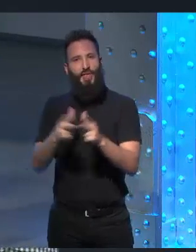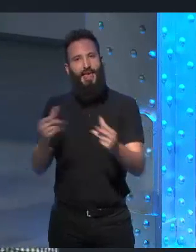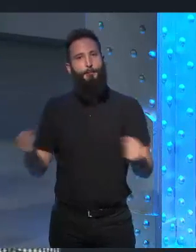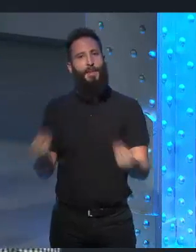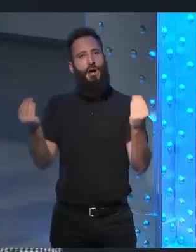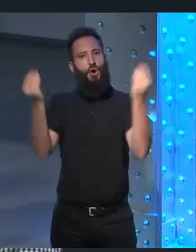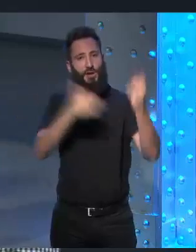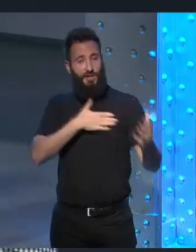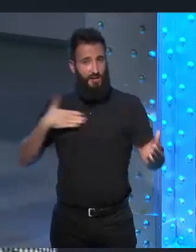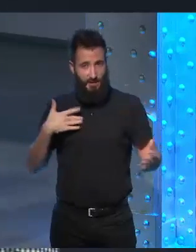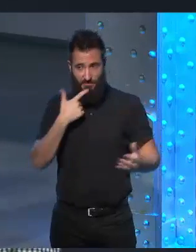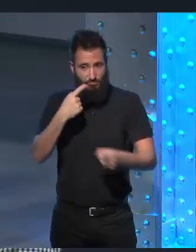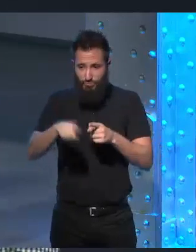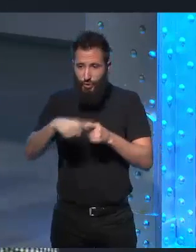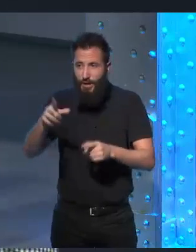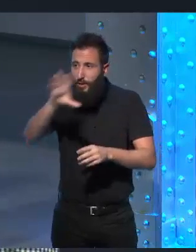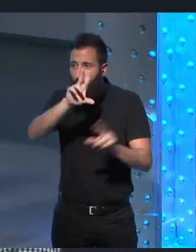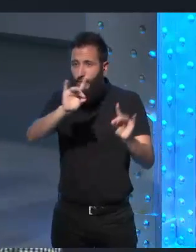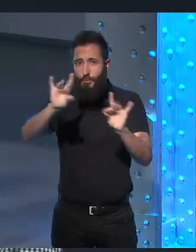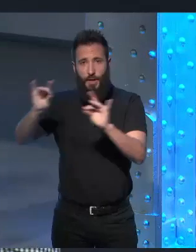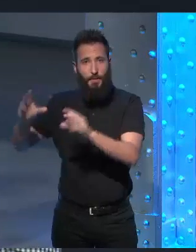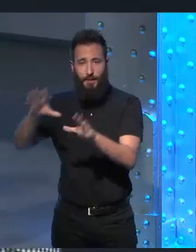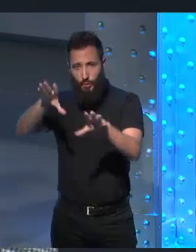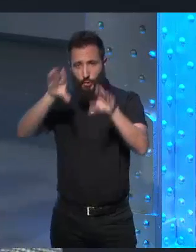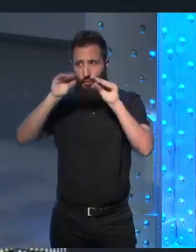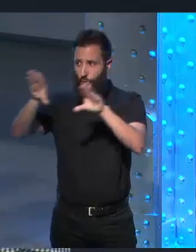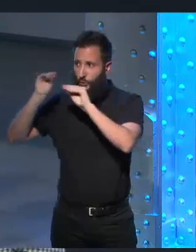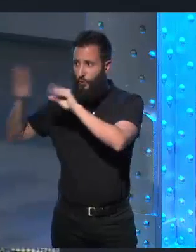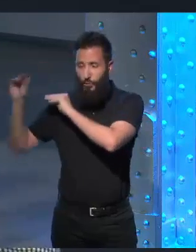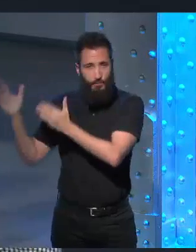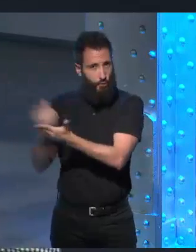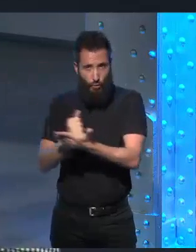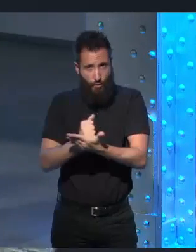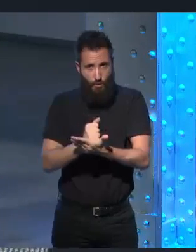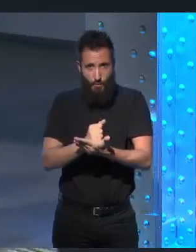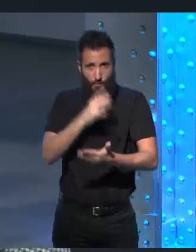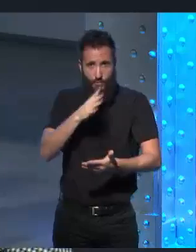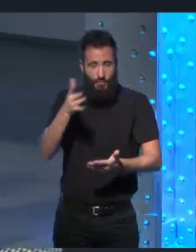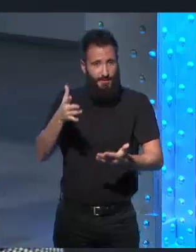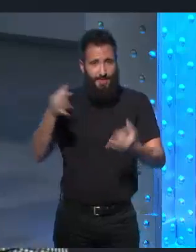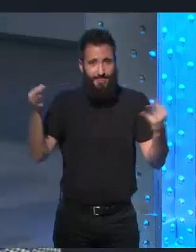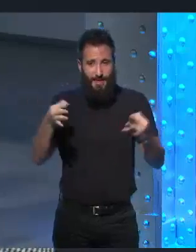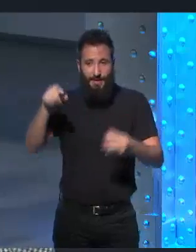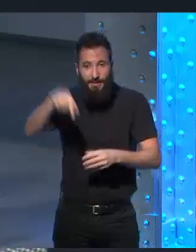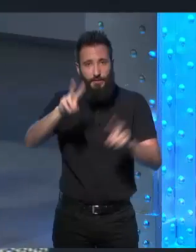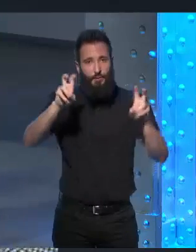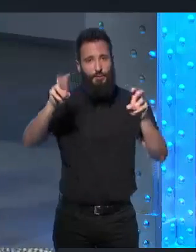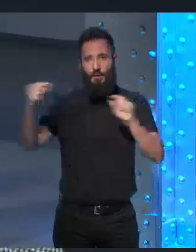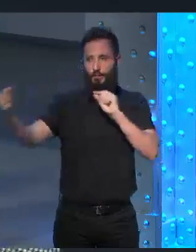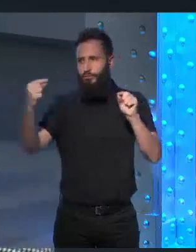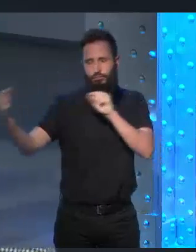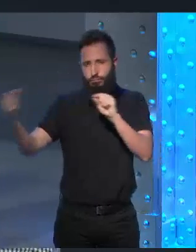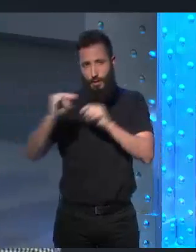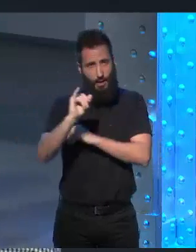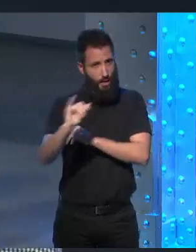sociedad, conocer cuantos más temas mejor, con el rigor debido y con la pluralidad que estos temas, porque evidentemente generan debate y no hay una